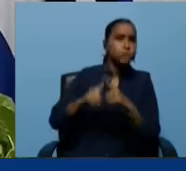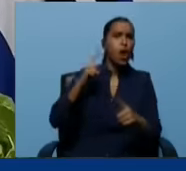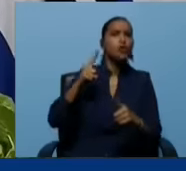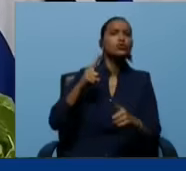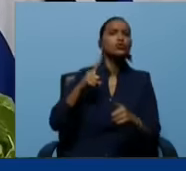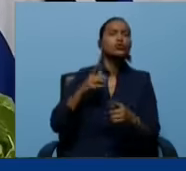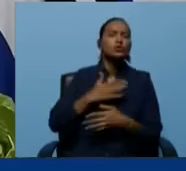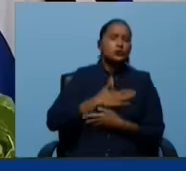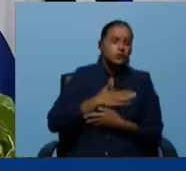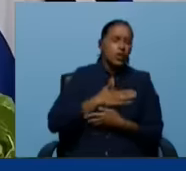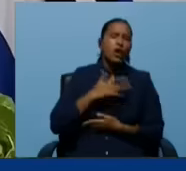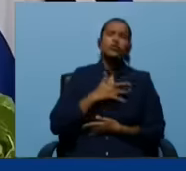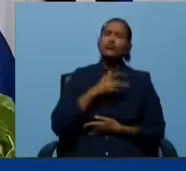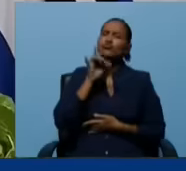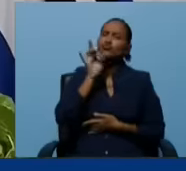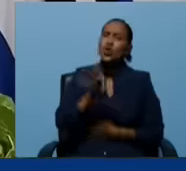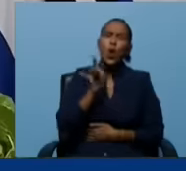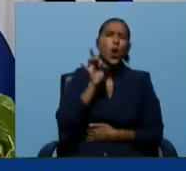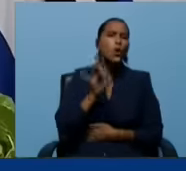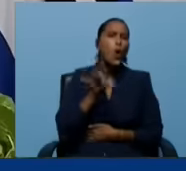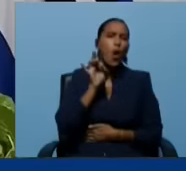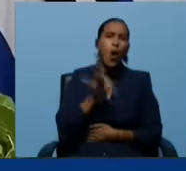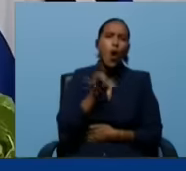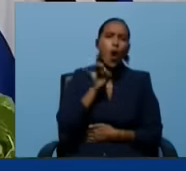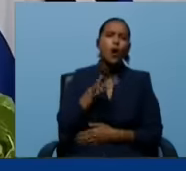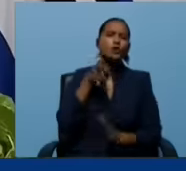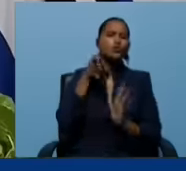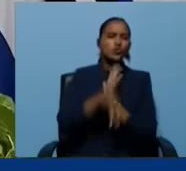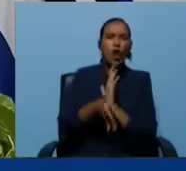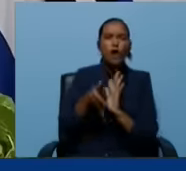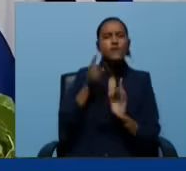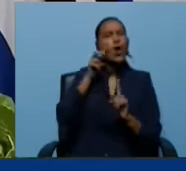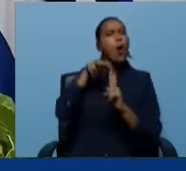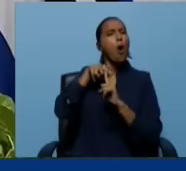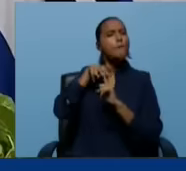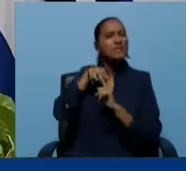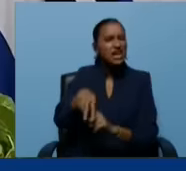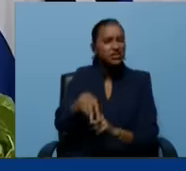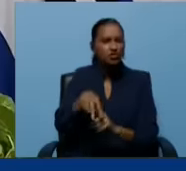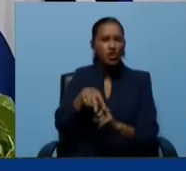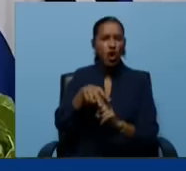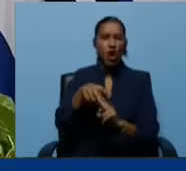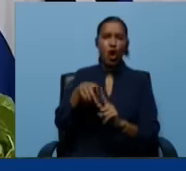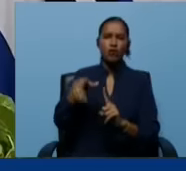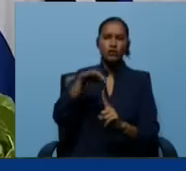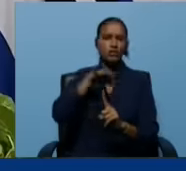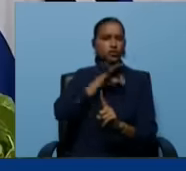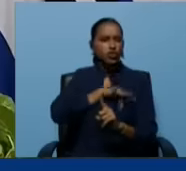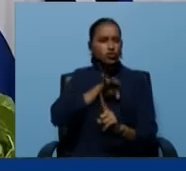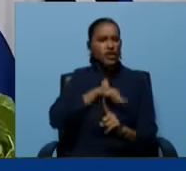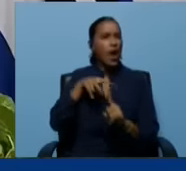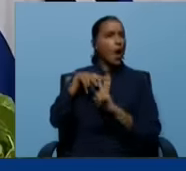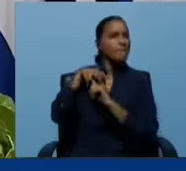cómo le dolió la humillación a que están sometiendo a Nicaragua.